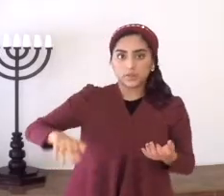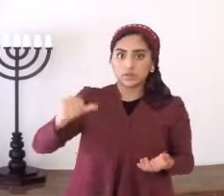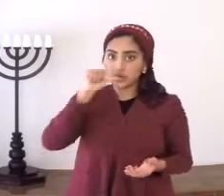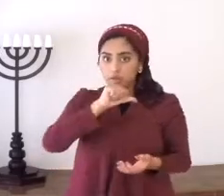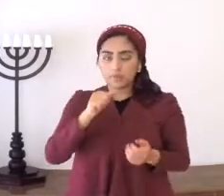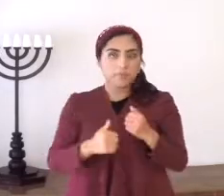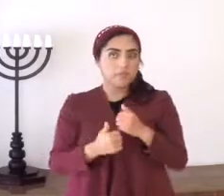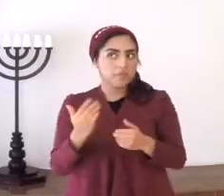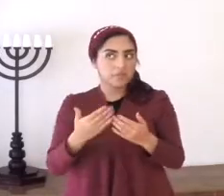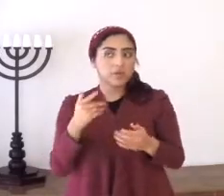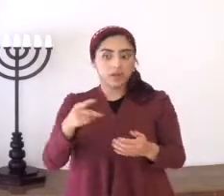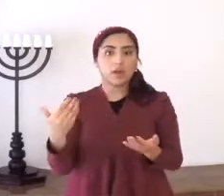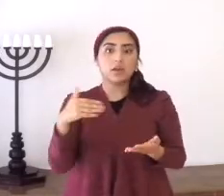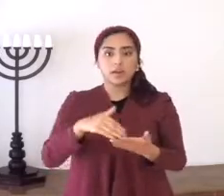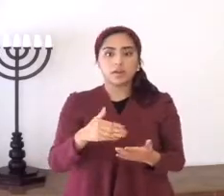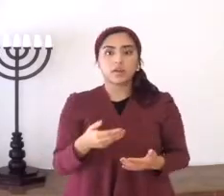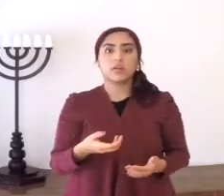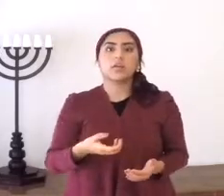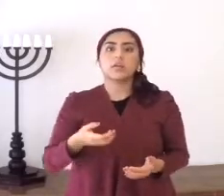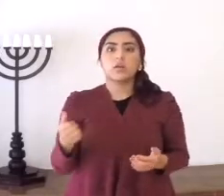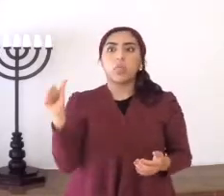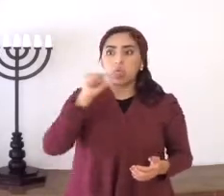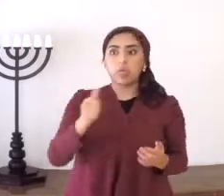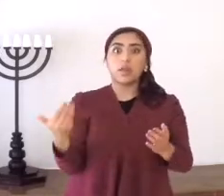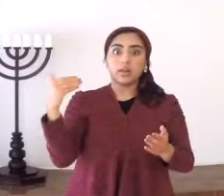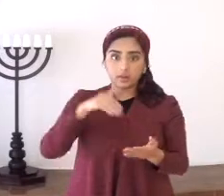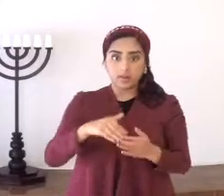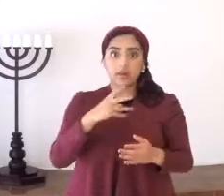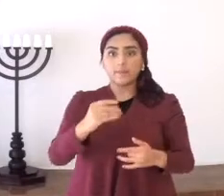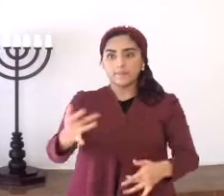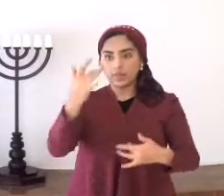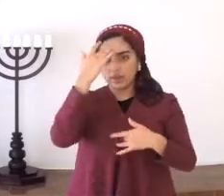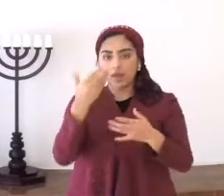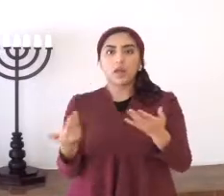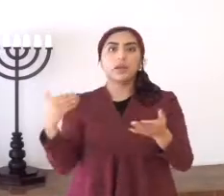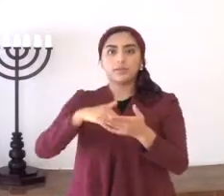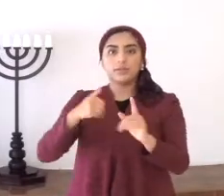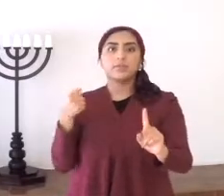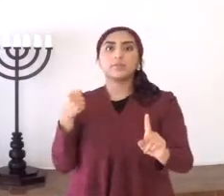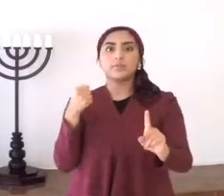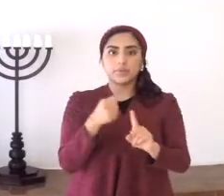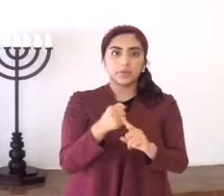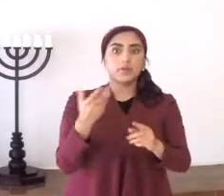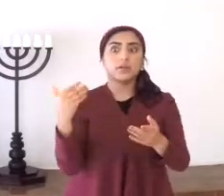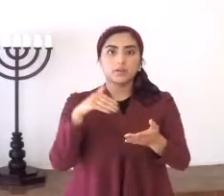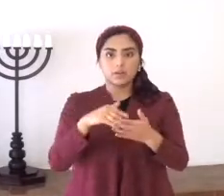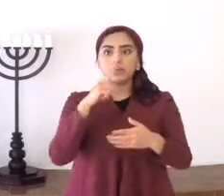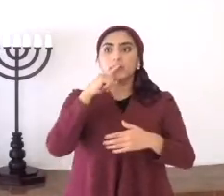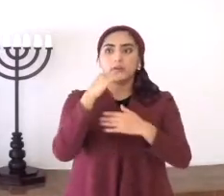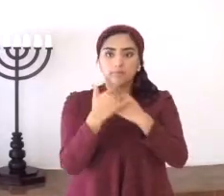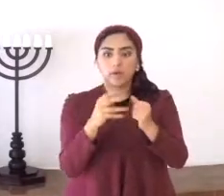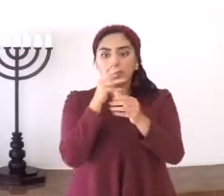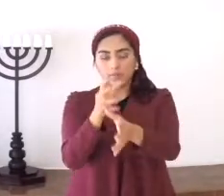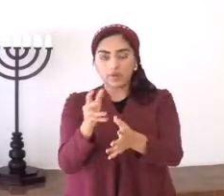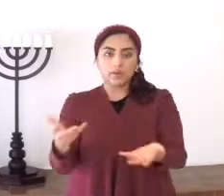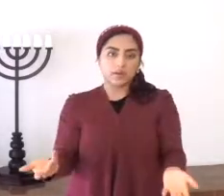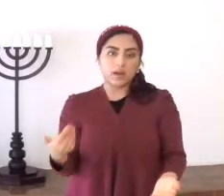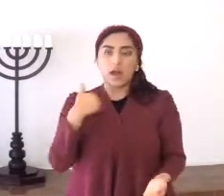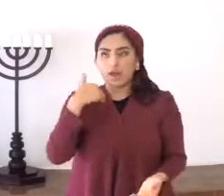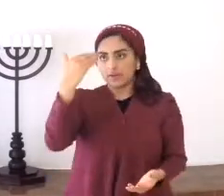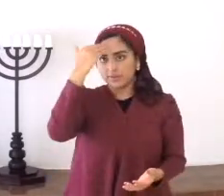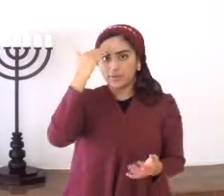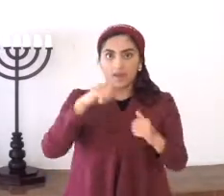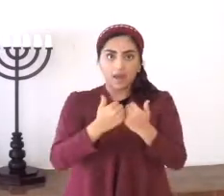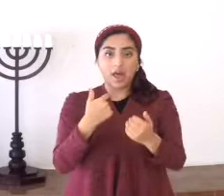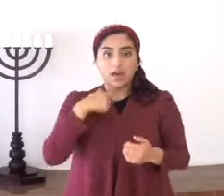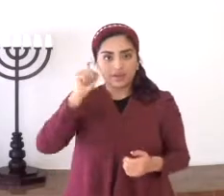no realmente quiso dejar el alcohol, lo más probable es que haya vuelto a tomar y vino otra vez una úlcera péptica sangrante